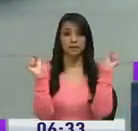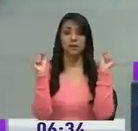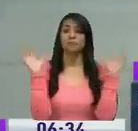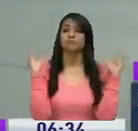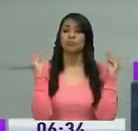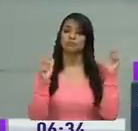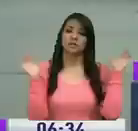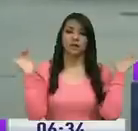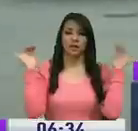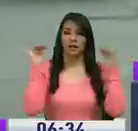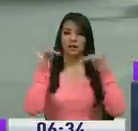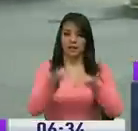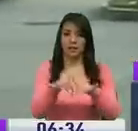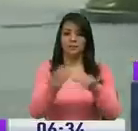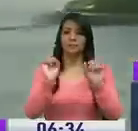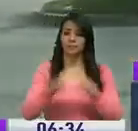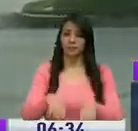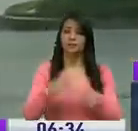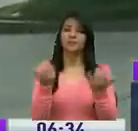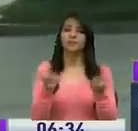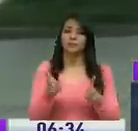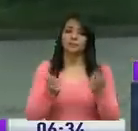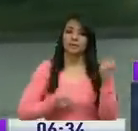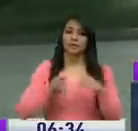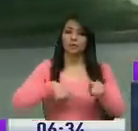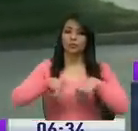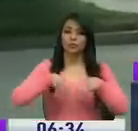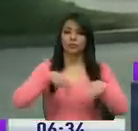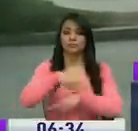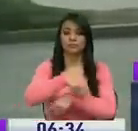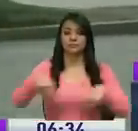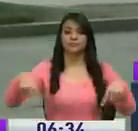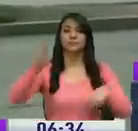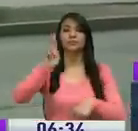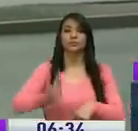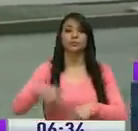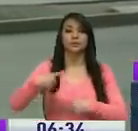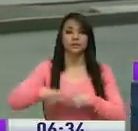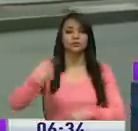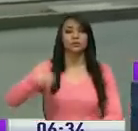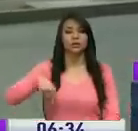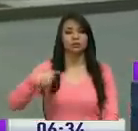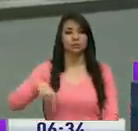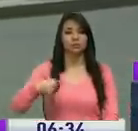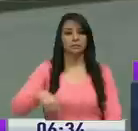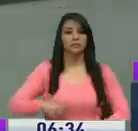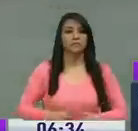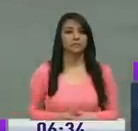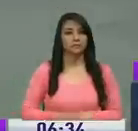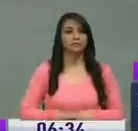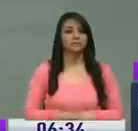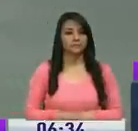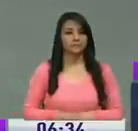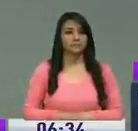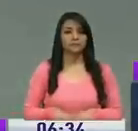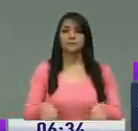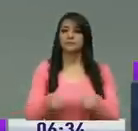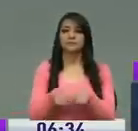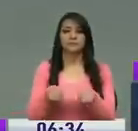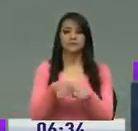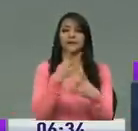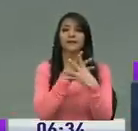una gran cantidad de carga vehicular en esta zona del sur de la capital y probablemente suceda lo mismo en el sector de